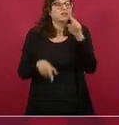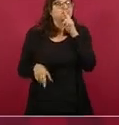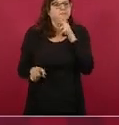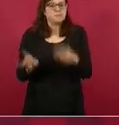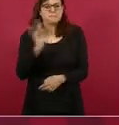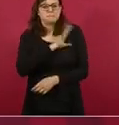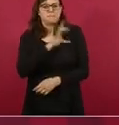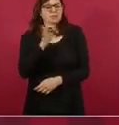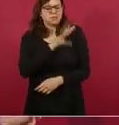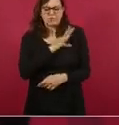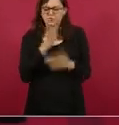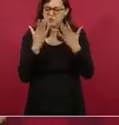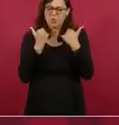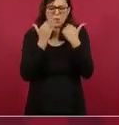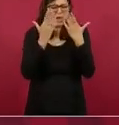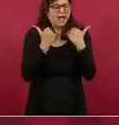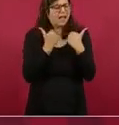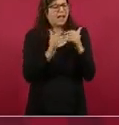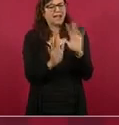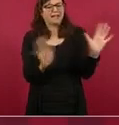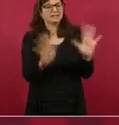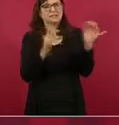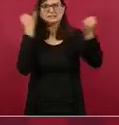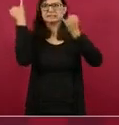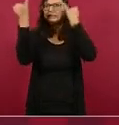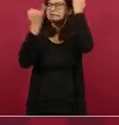Y a todos nos conviene.